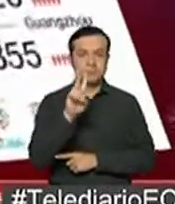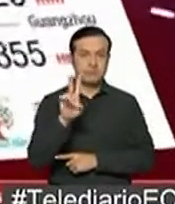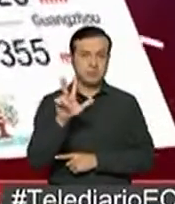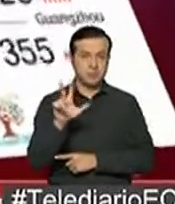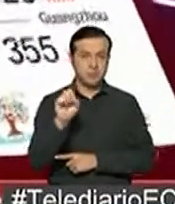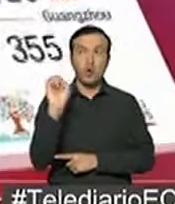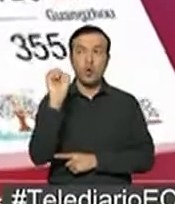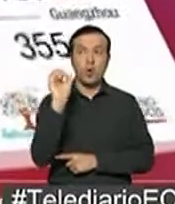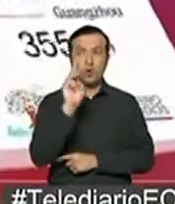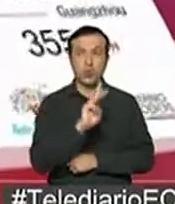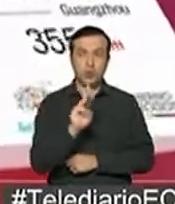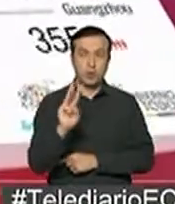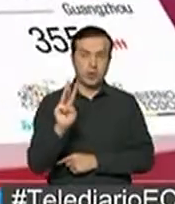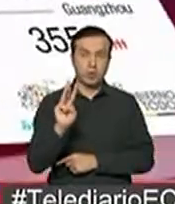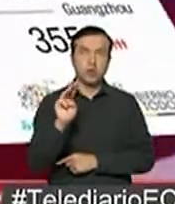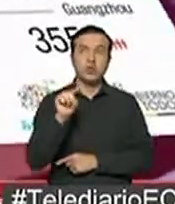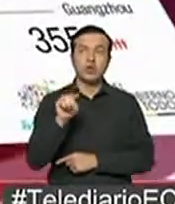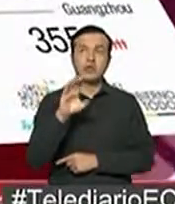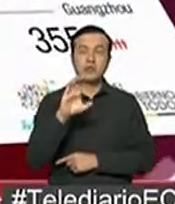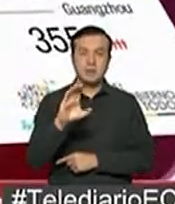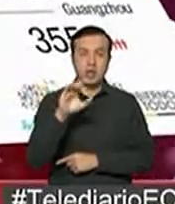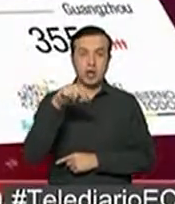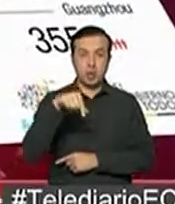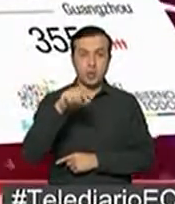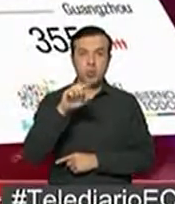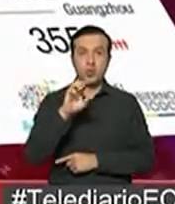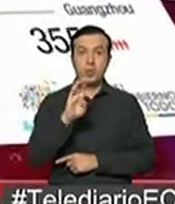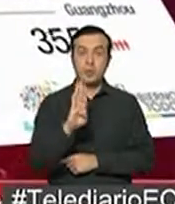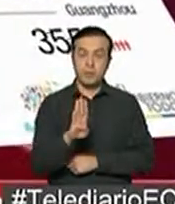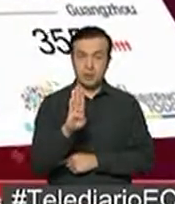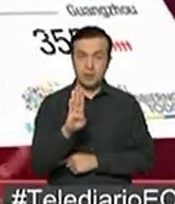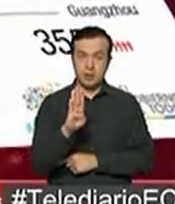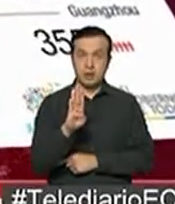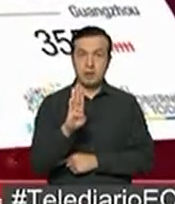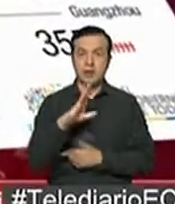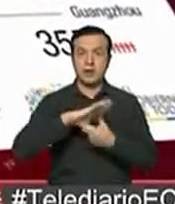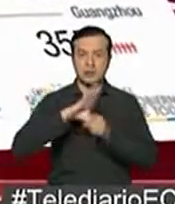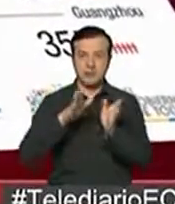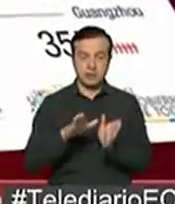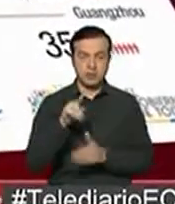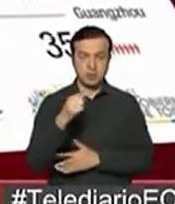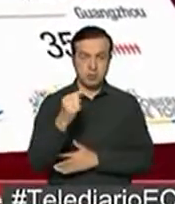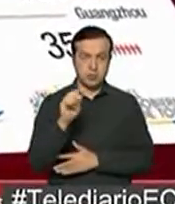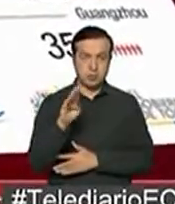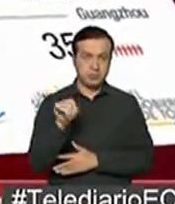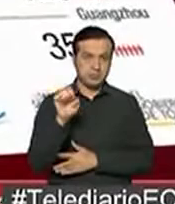oa la página secure cancillería puntogov punto s